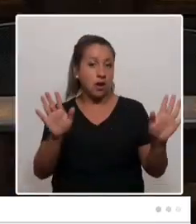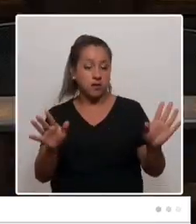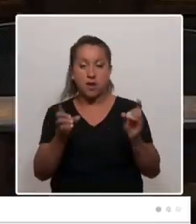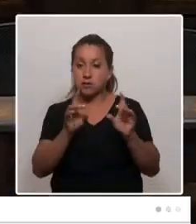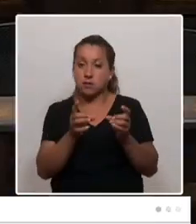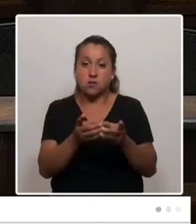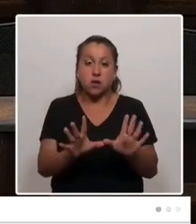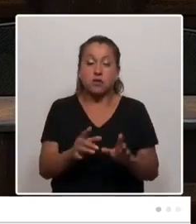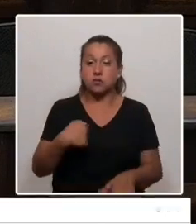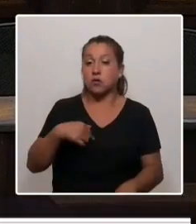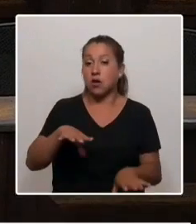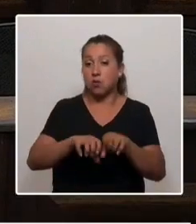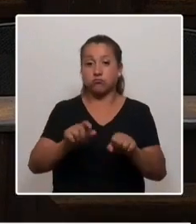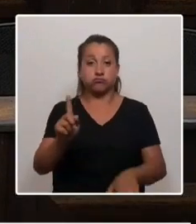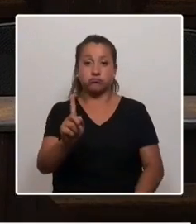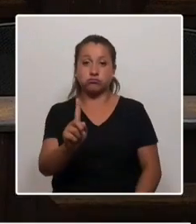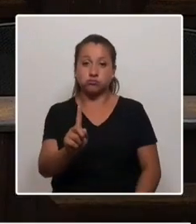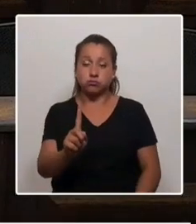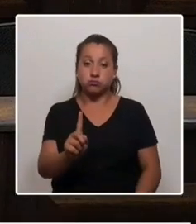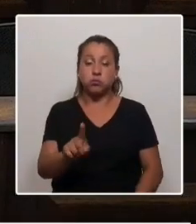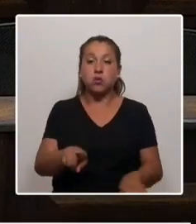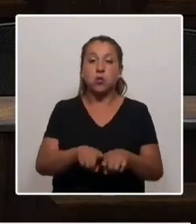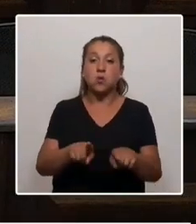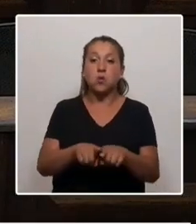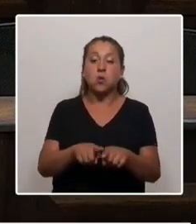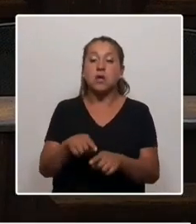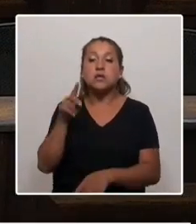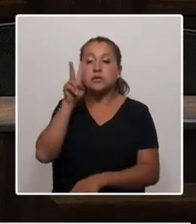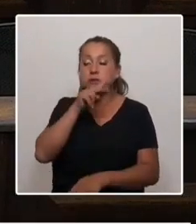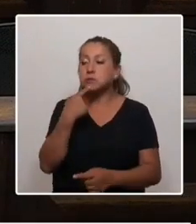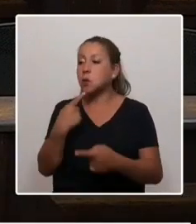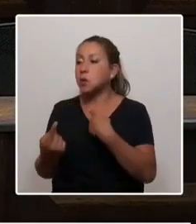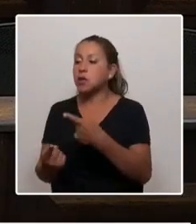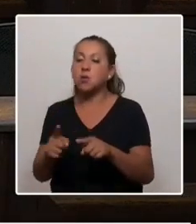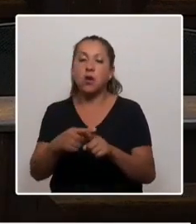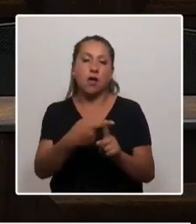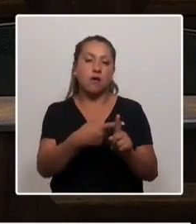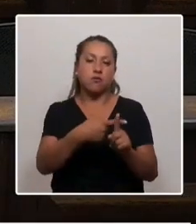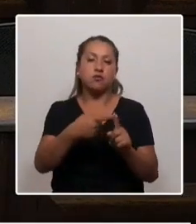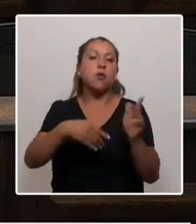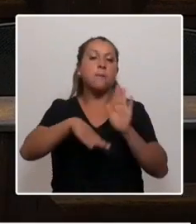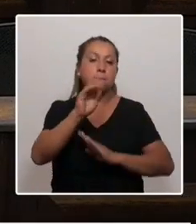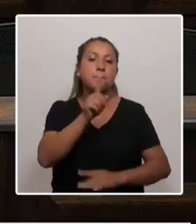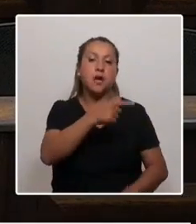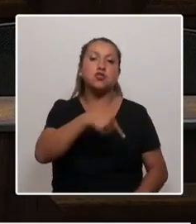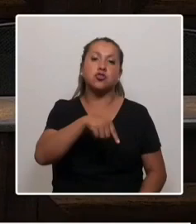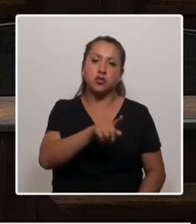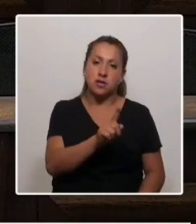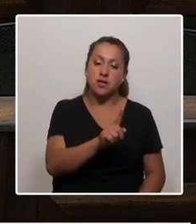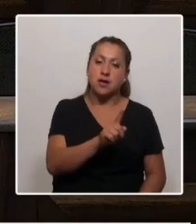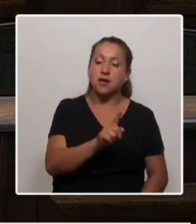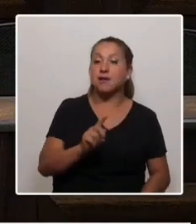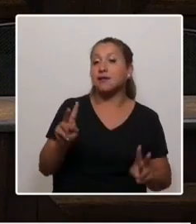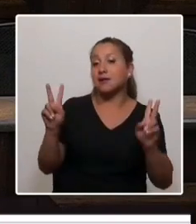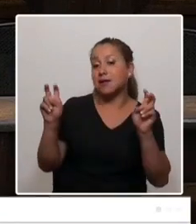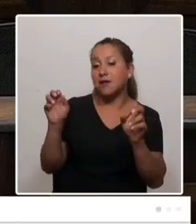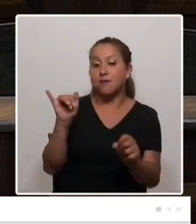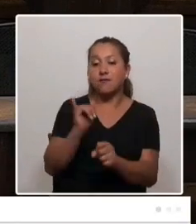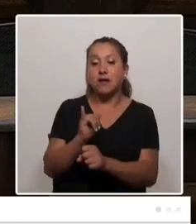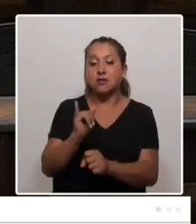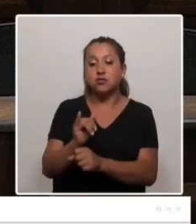A mí no me parece que sea democrático pasar máquina. Un abuso de la mayoría circunstancial bajo la simulación de un falso